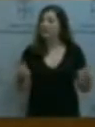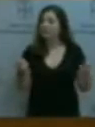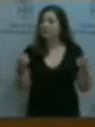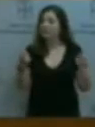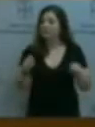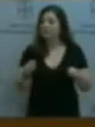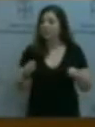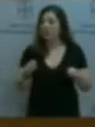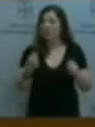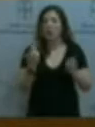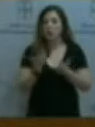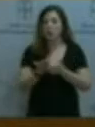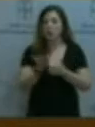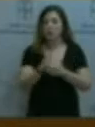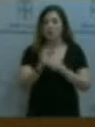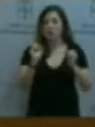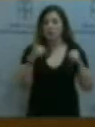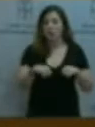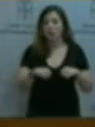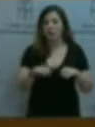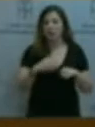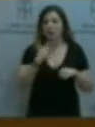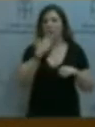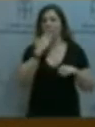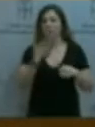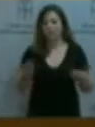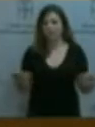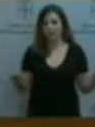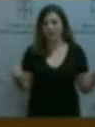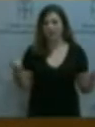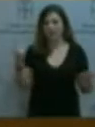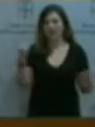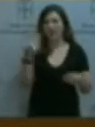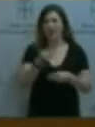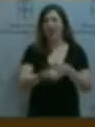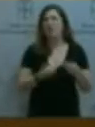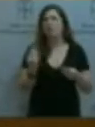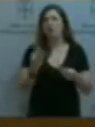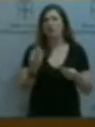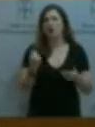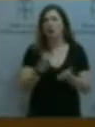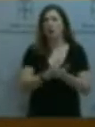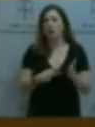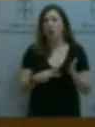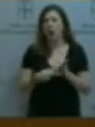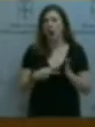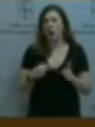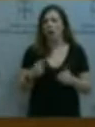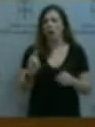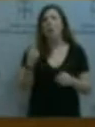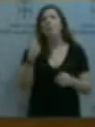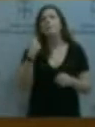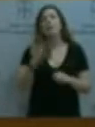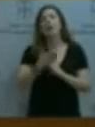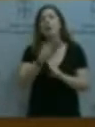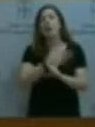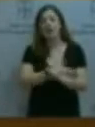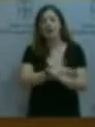risa. ¿Qué volvemos? ¿A enchufar prejubilaciones para que la gente calle? Pero el silencio de los corderos. Si